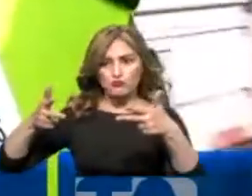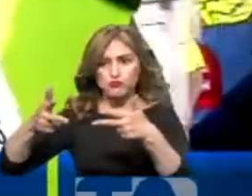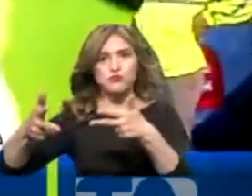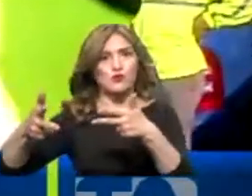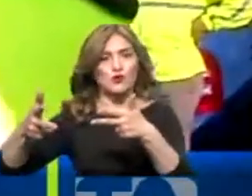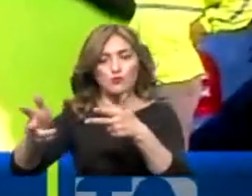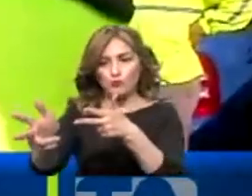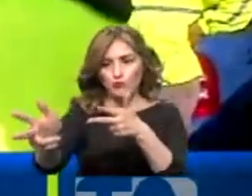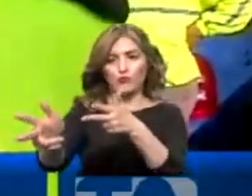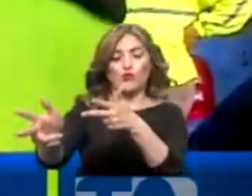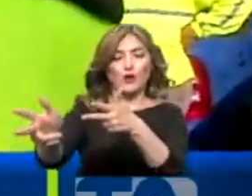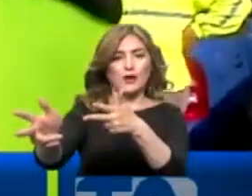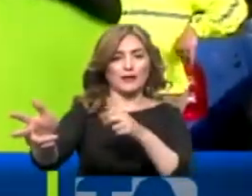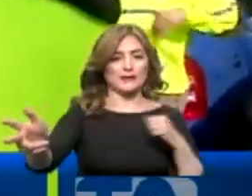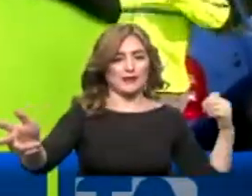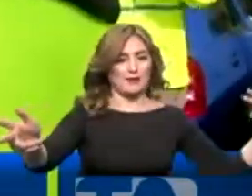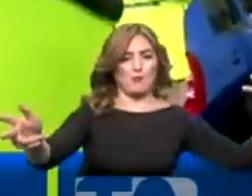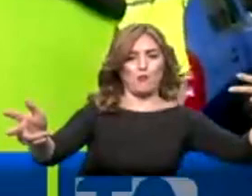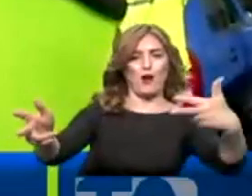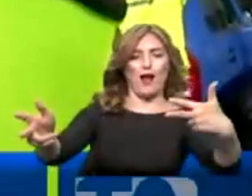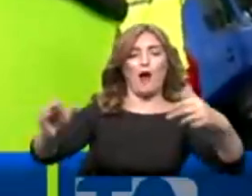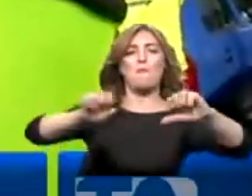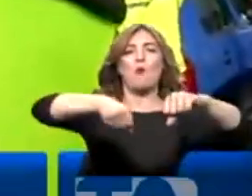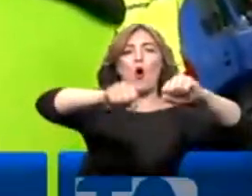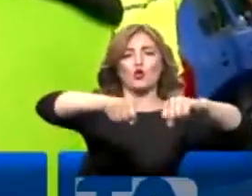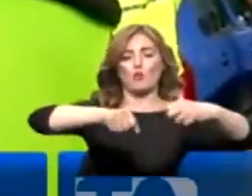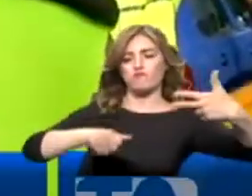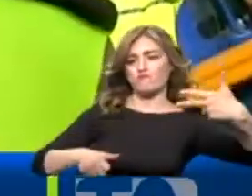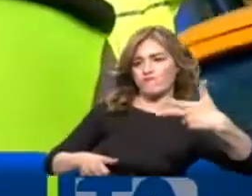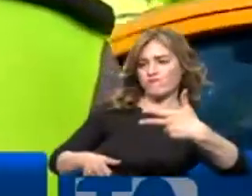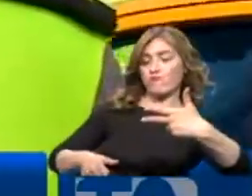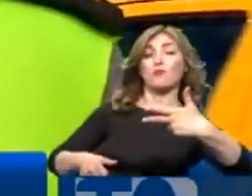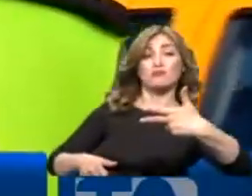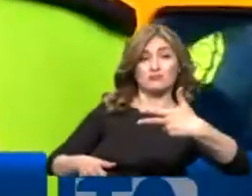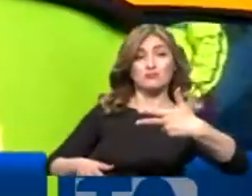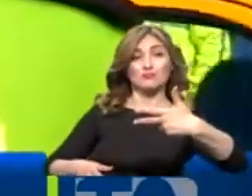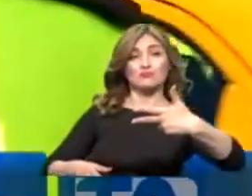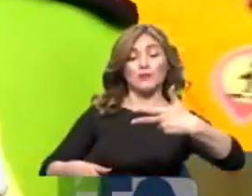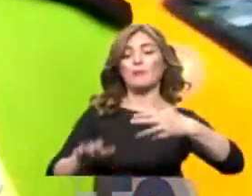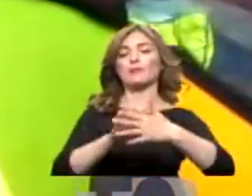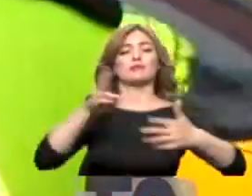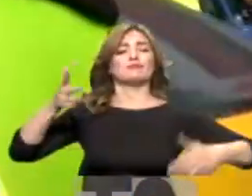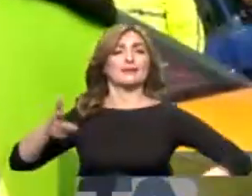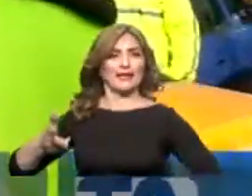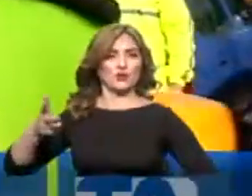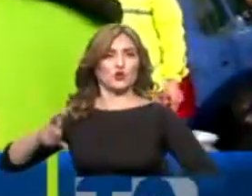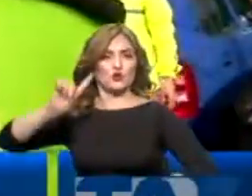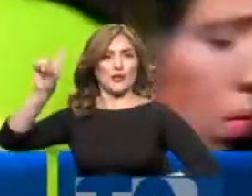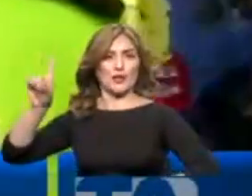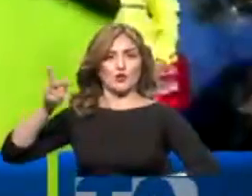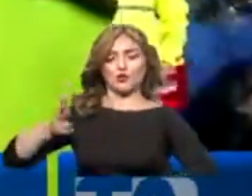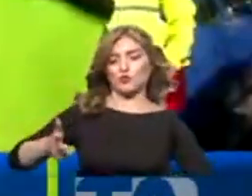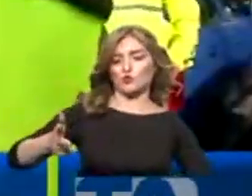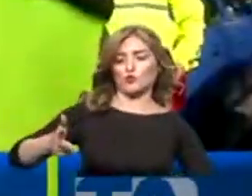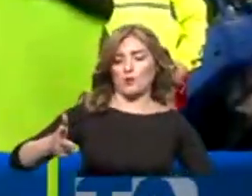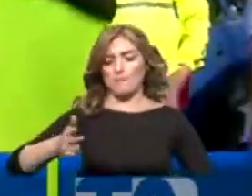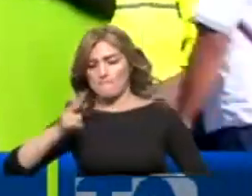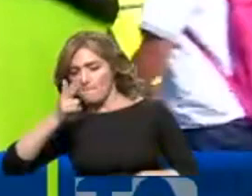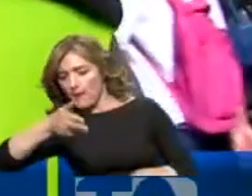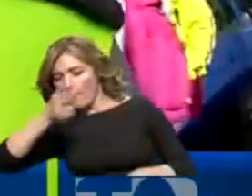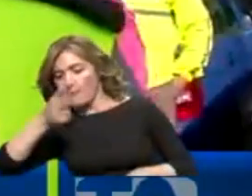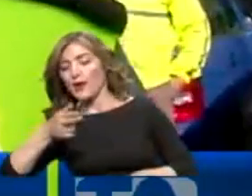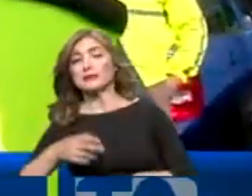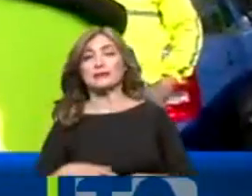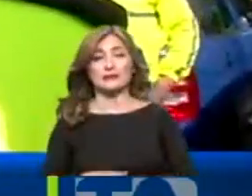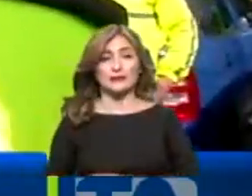vehículo del abogado. Ese instante una moto se pone al costado derecho del vehículo y procede a realizar los disparos